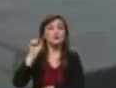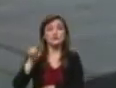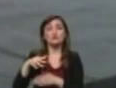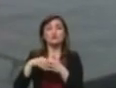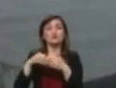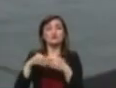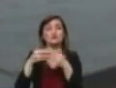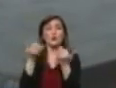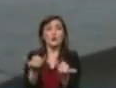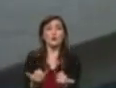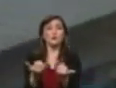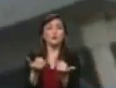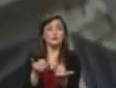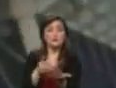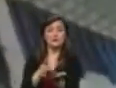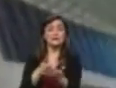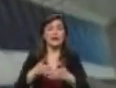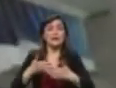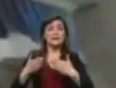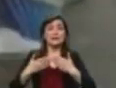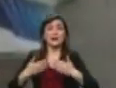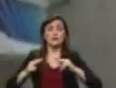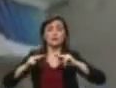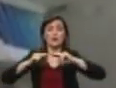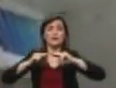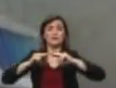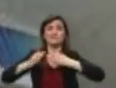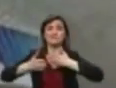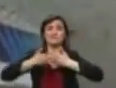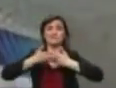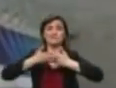$15.668.000. Y ahora su principal acceso permanece cerrado.